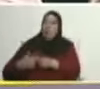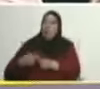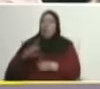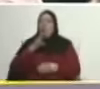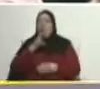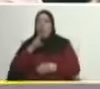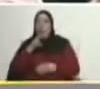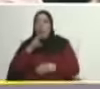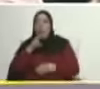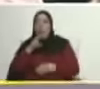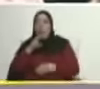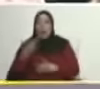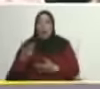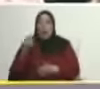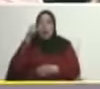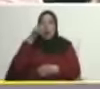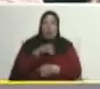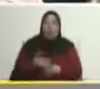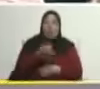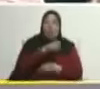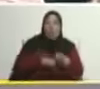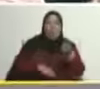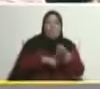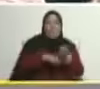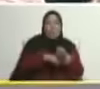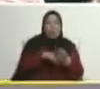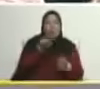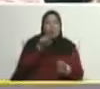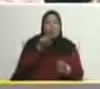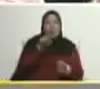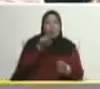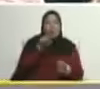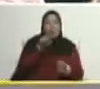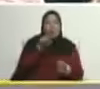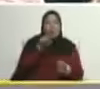Tenemos a la gente, al pueblo, y tenemos las instituciones.